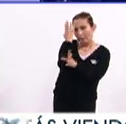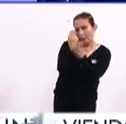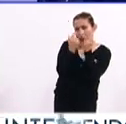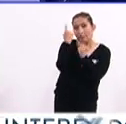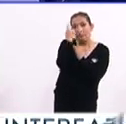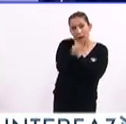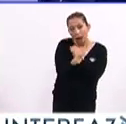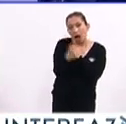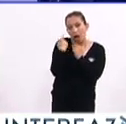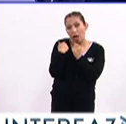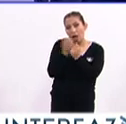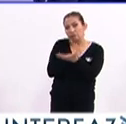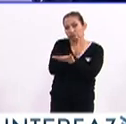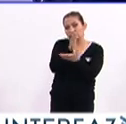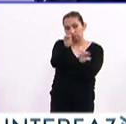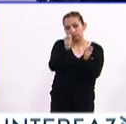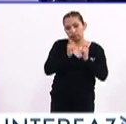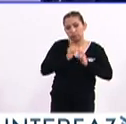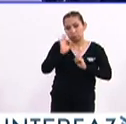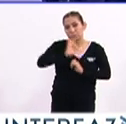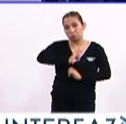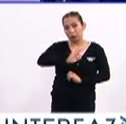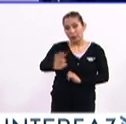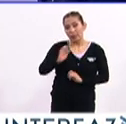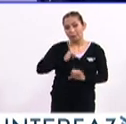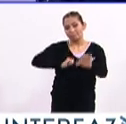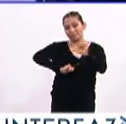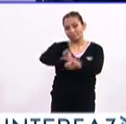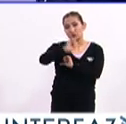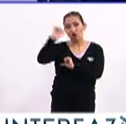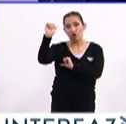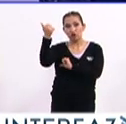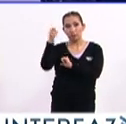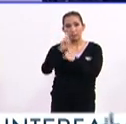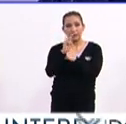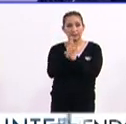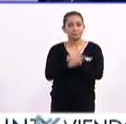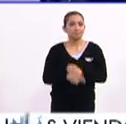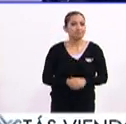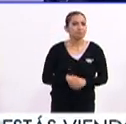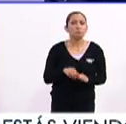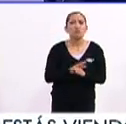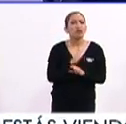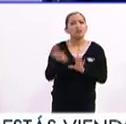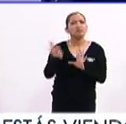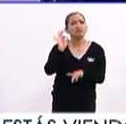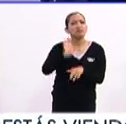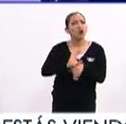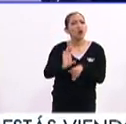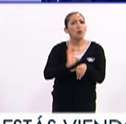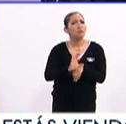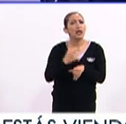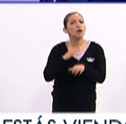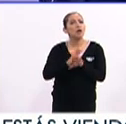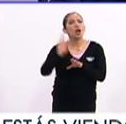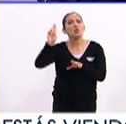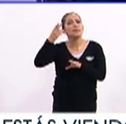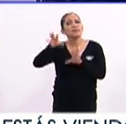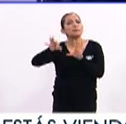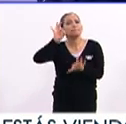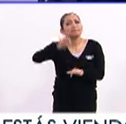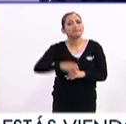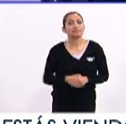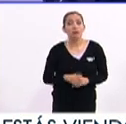para poder accesar a esta posibilidad de ir de intercambio a otro país. ¿Y por qué Colombia? ¿Por qué decidiste Colombia y a qué universidad